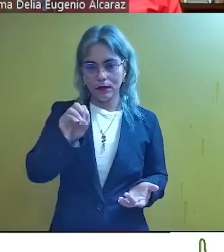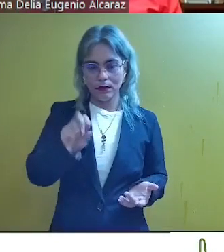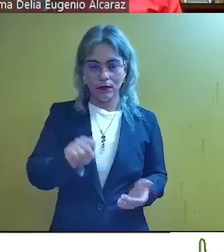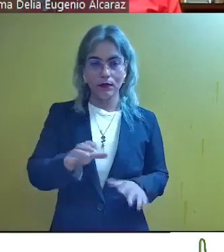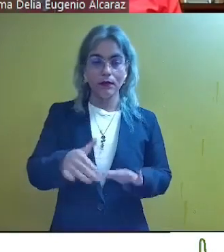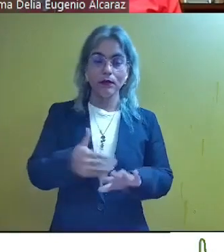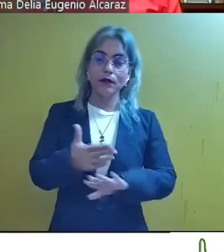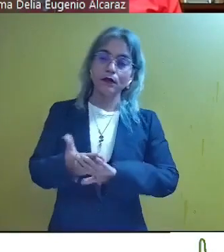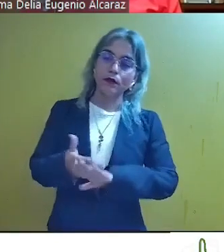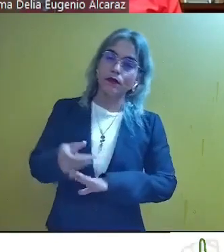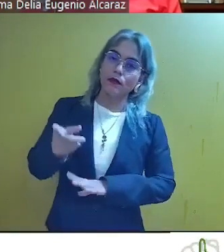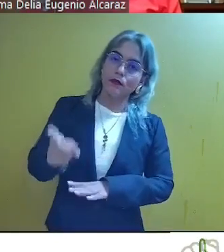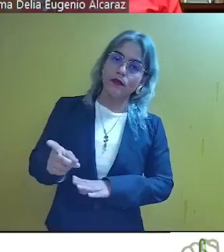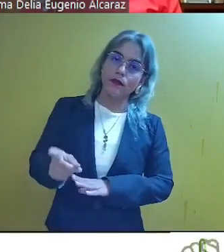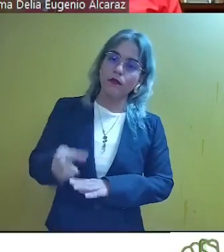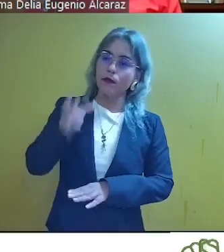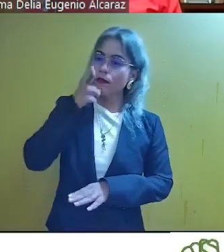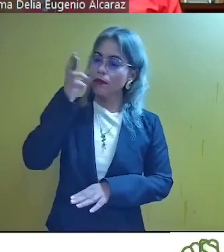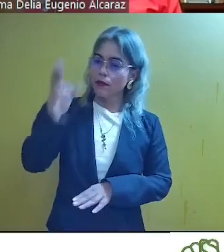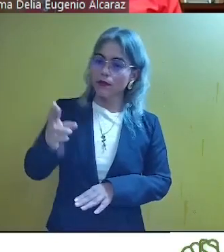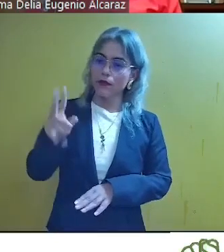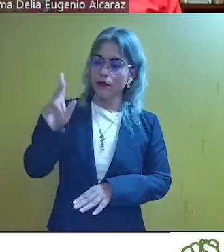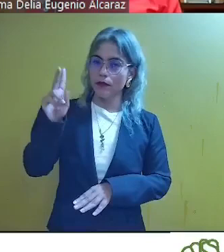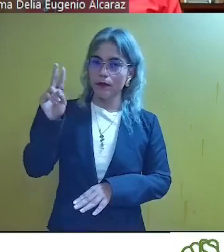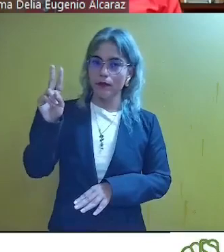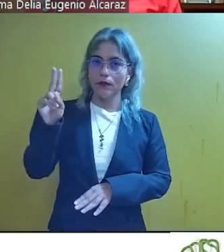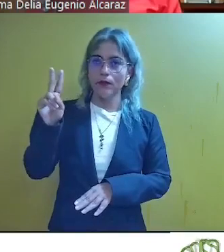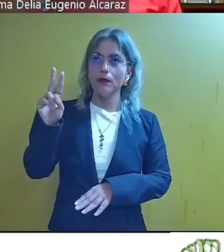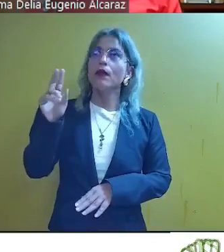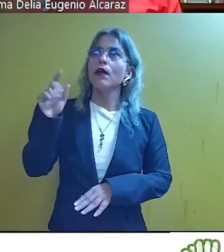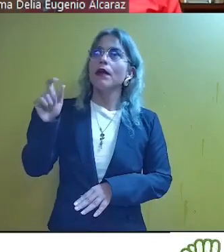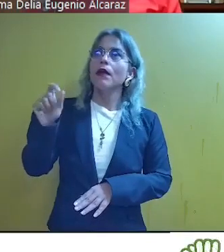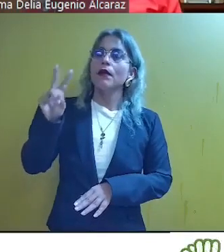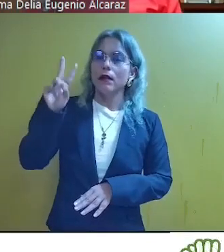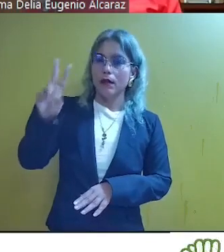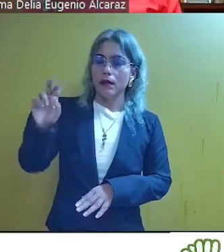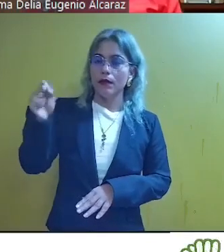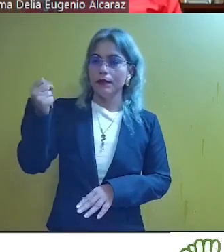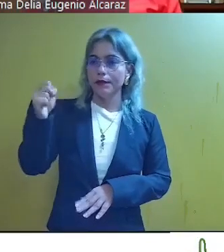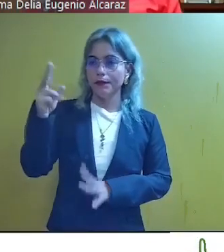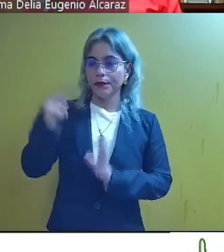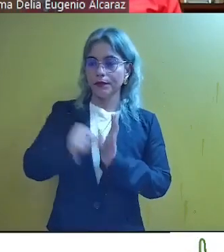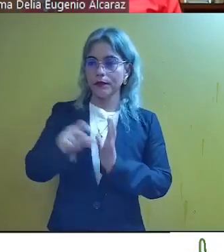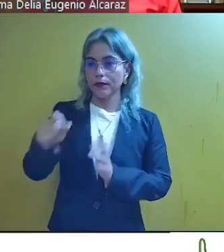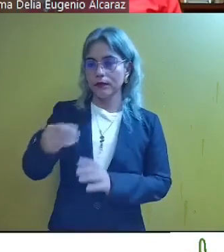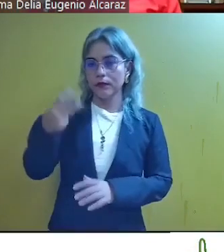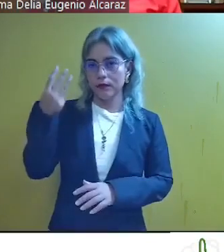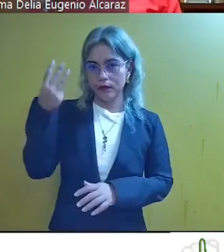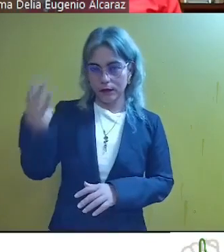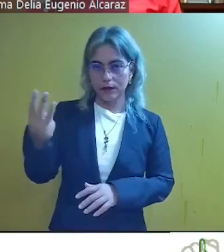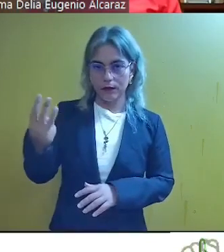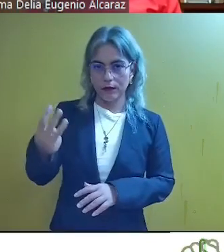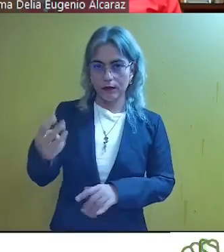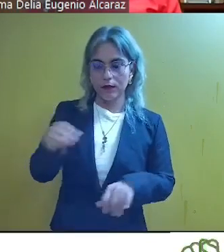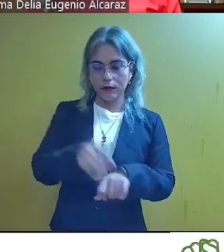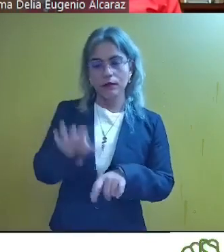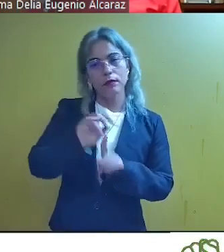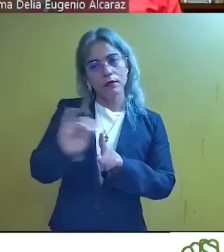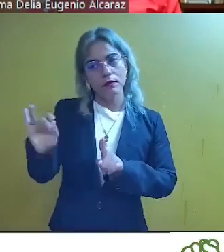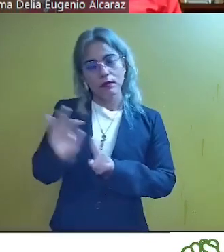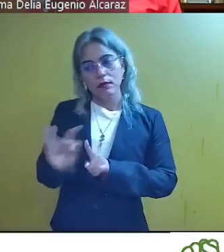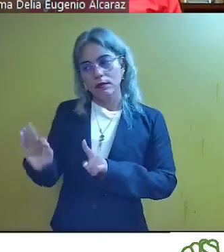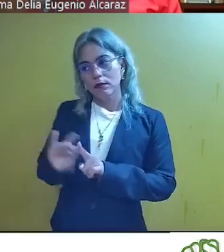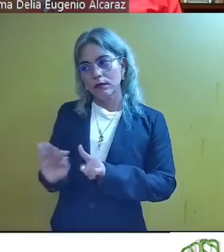resolución incidental de fecha 22 de septiembre de 2023, dictada en el expediente intrapartidario número